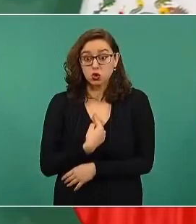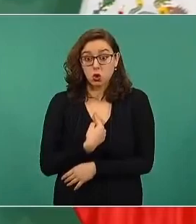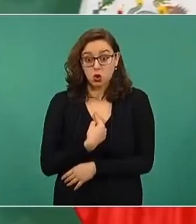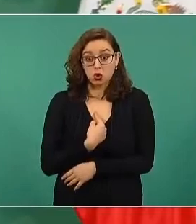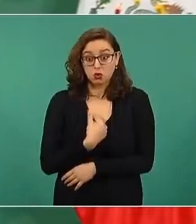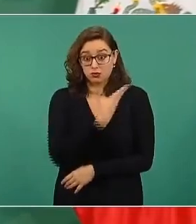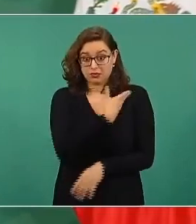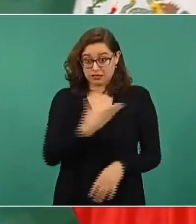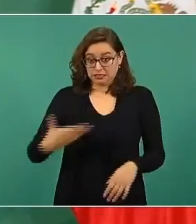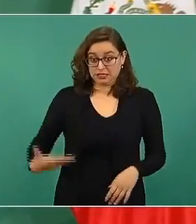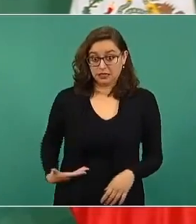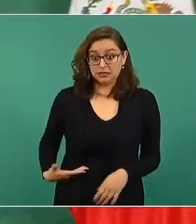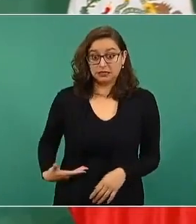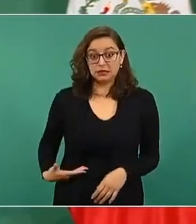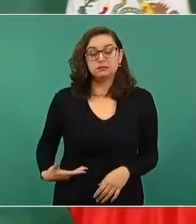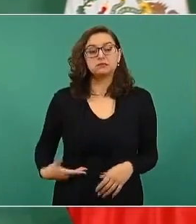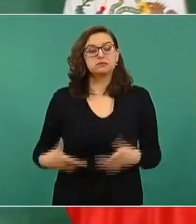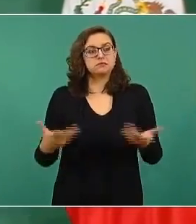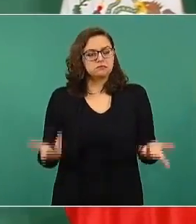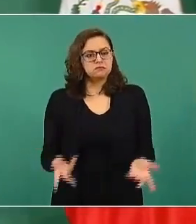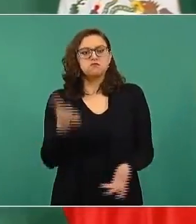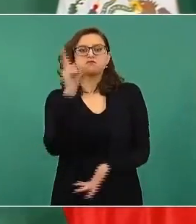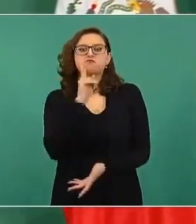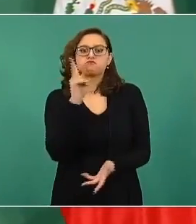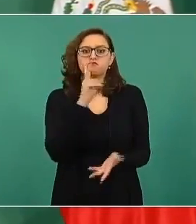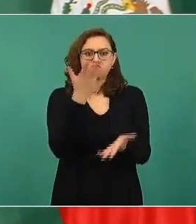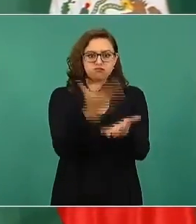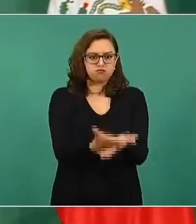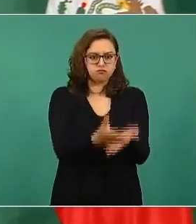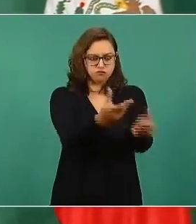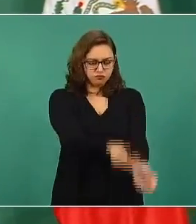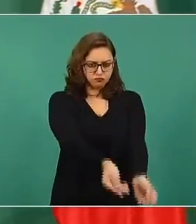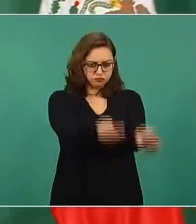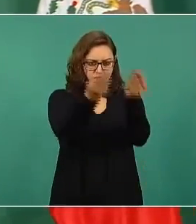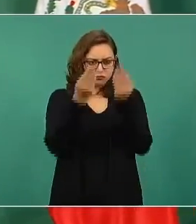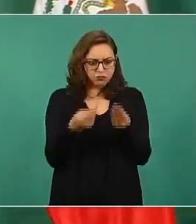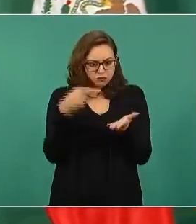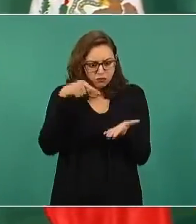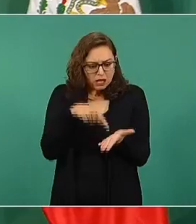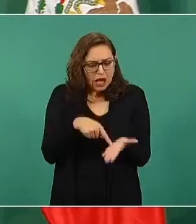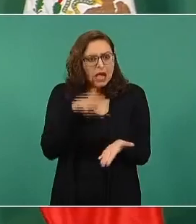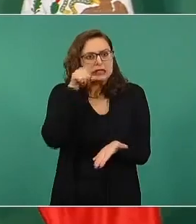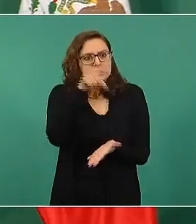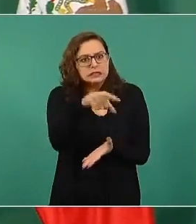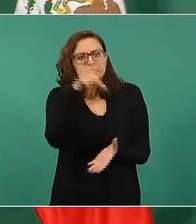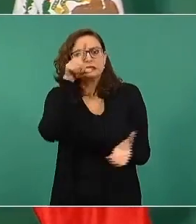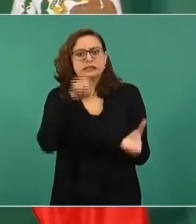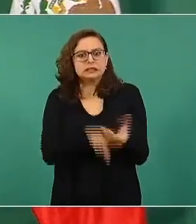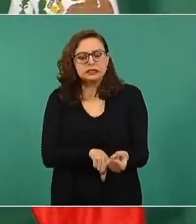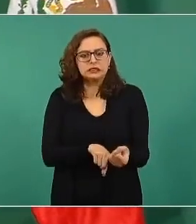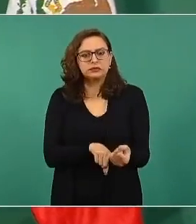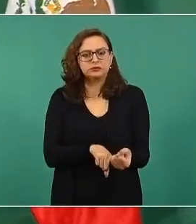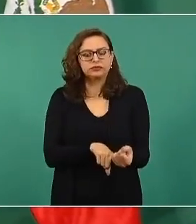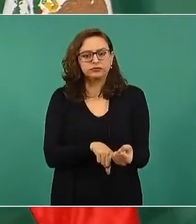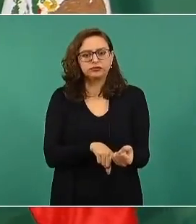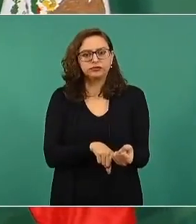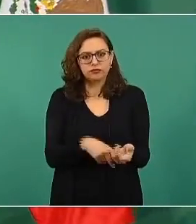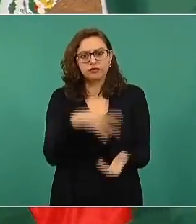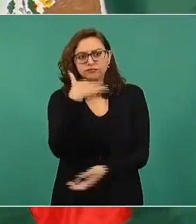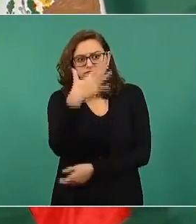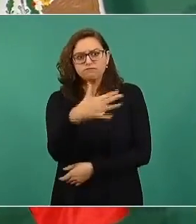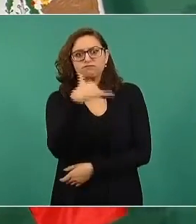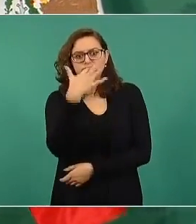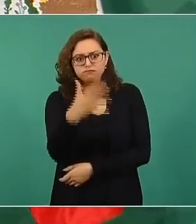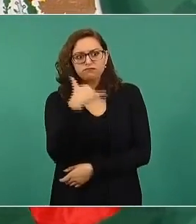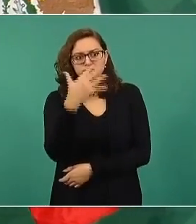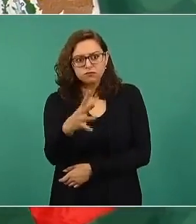pruebas un funcionario de que hay presunta